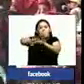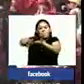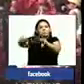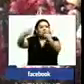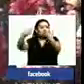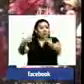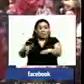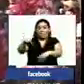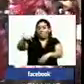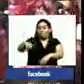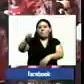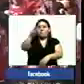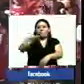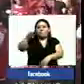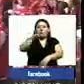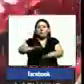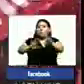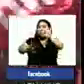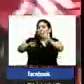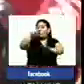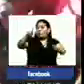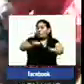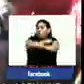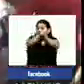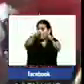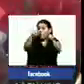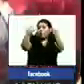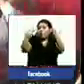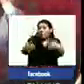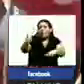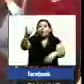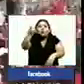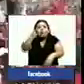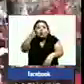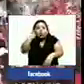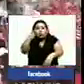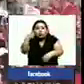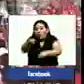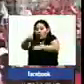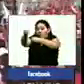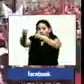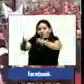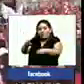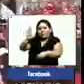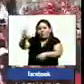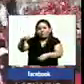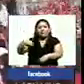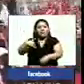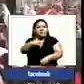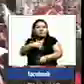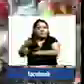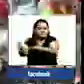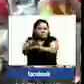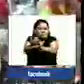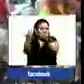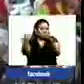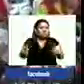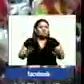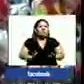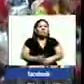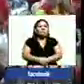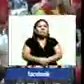política este martes a las 11 de la mañana en la dirección general de Tesorería del Ministerio de Hacienda.